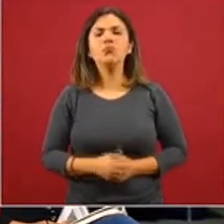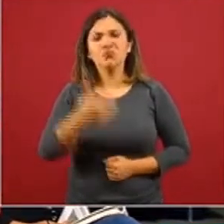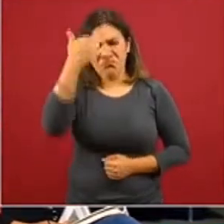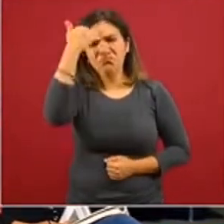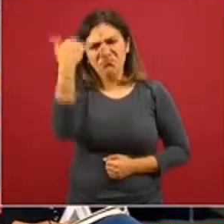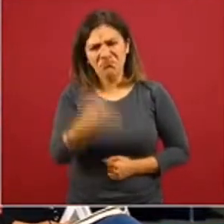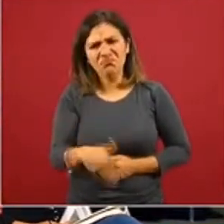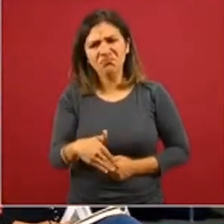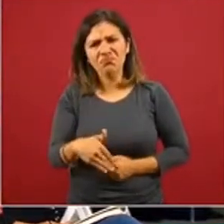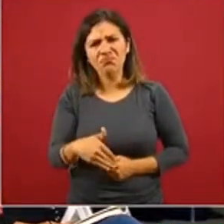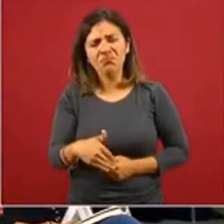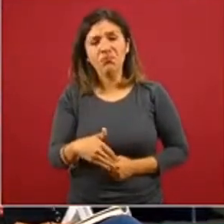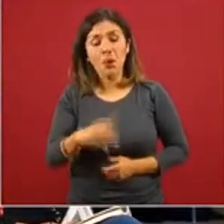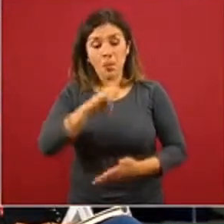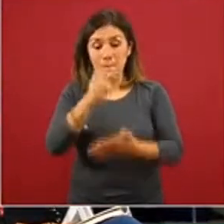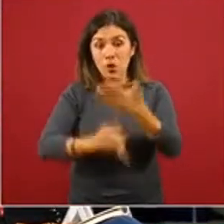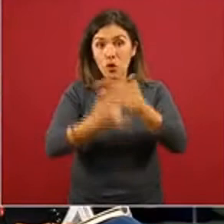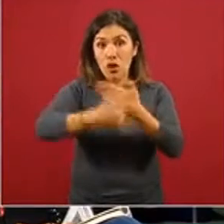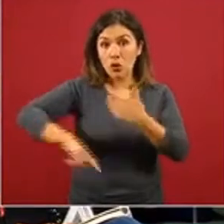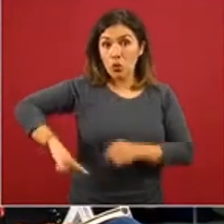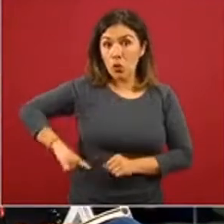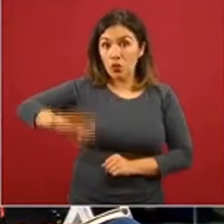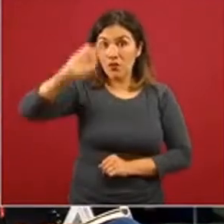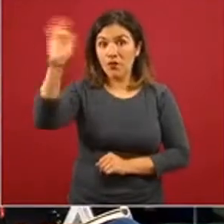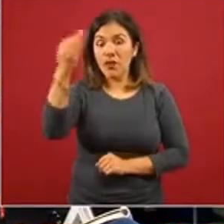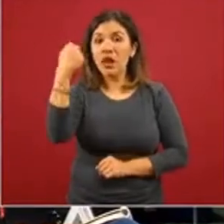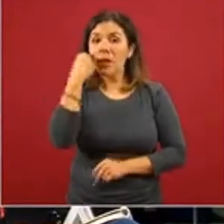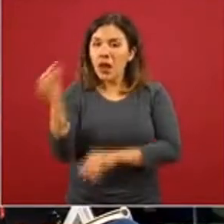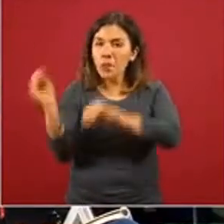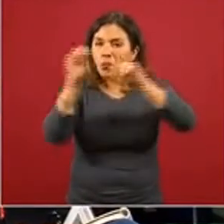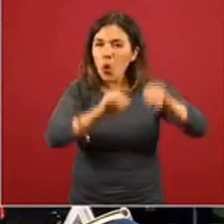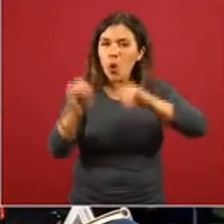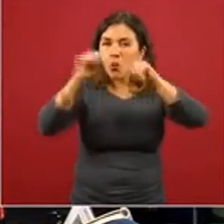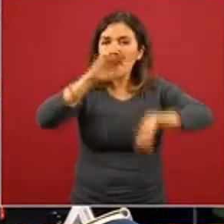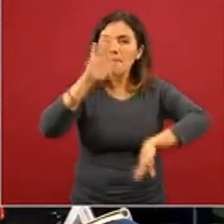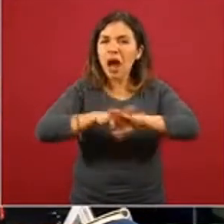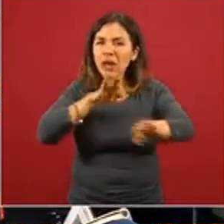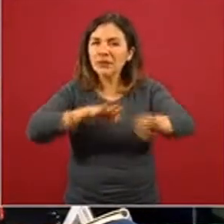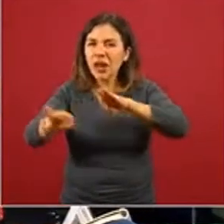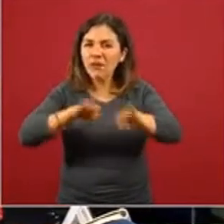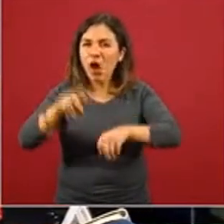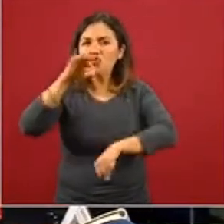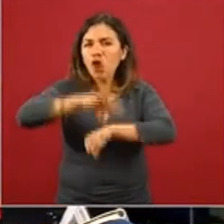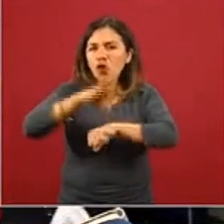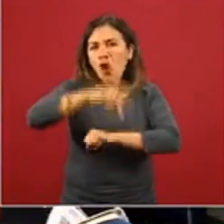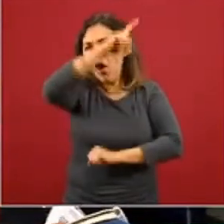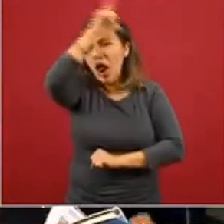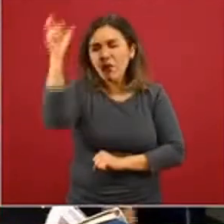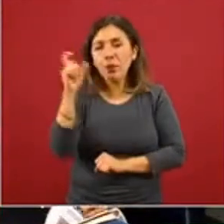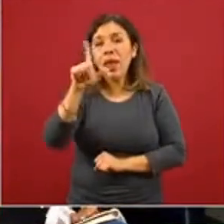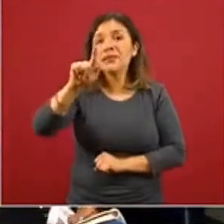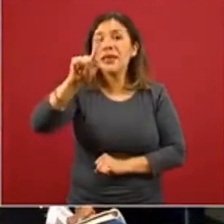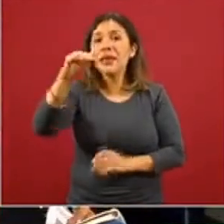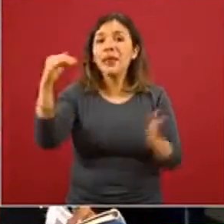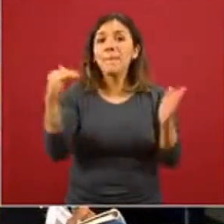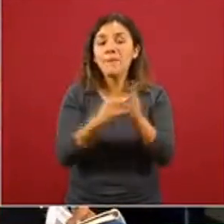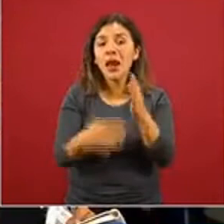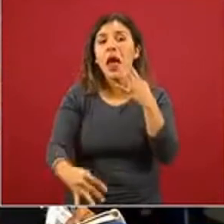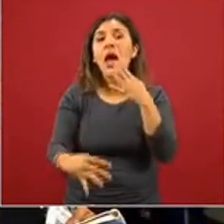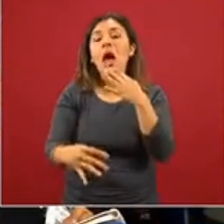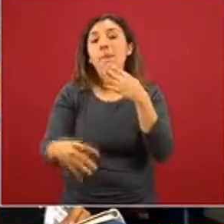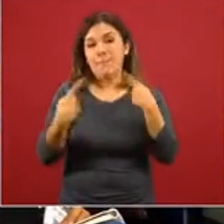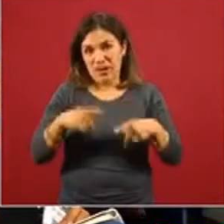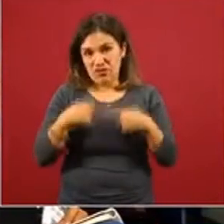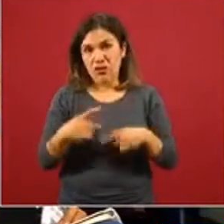Sabemos que el proyecto del gobierno federal era contratar a 70,000 profesionales de la salud en todo el sexenio, 14,000 al año.